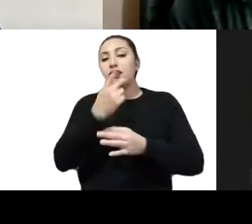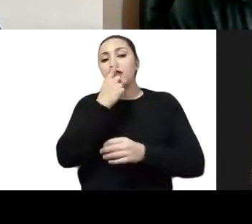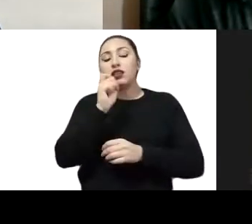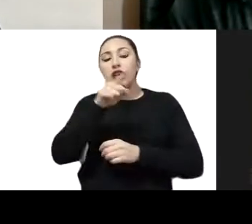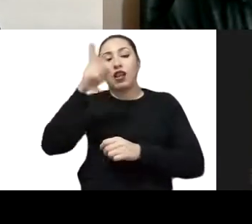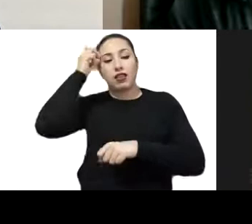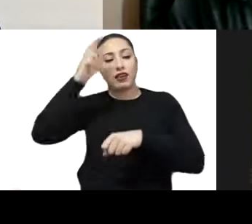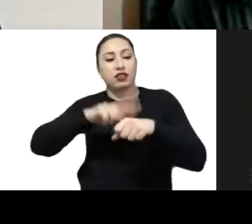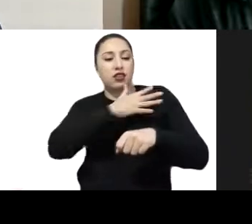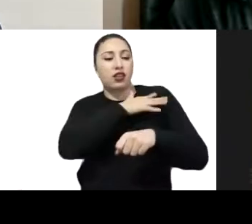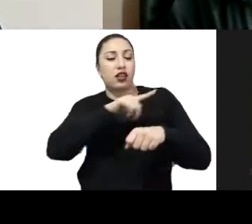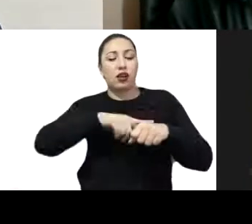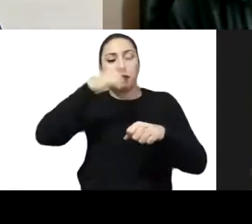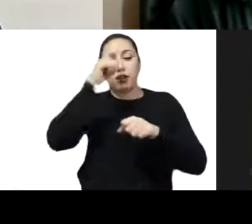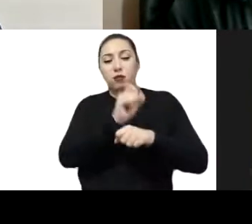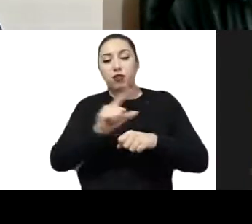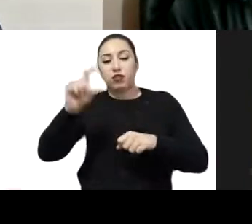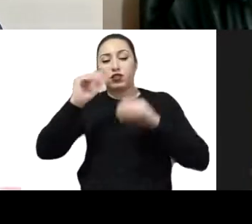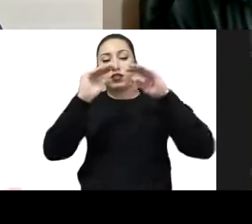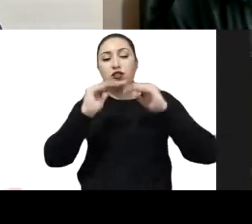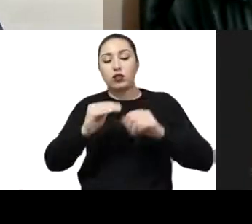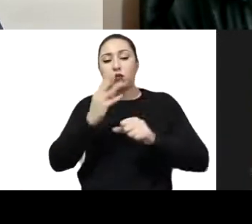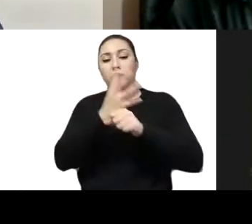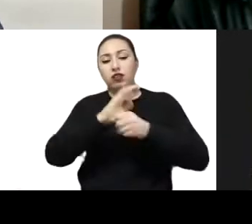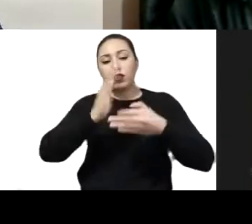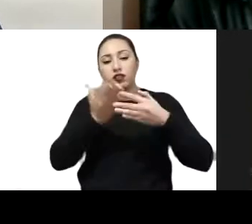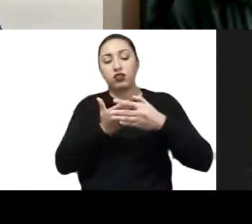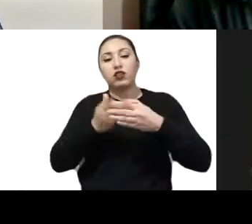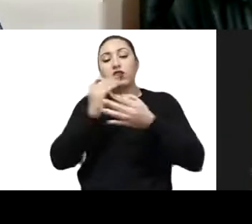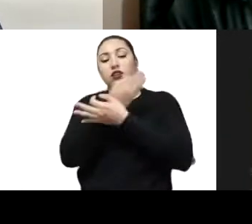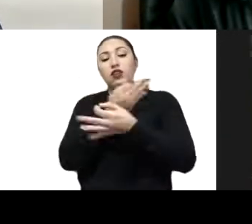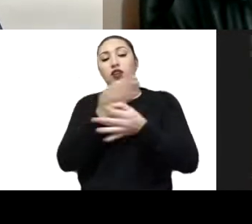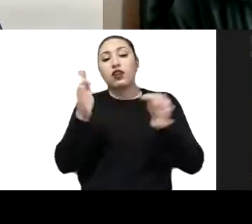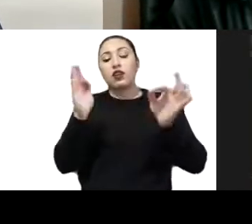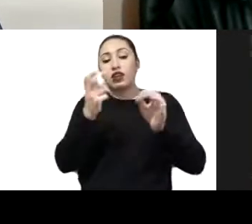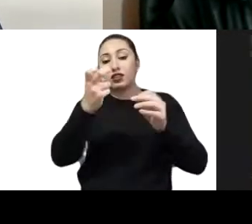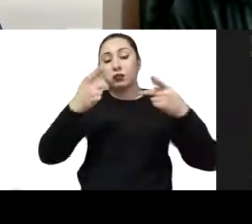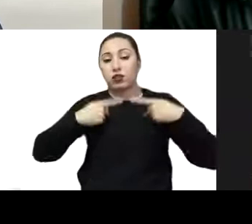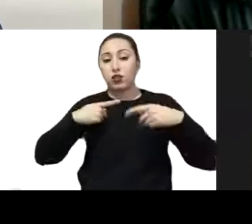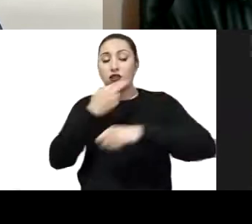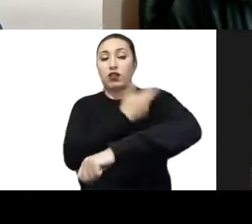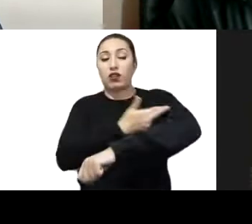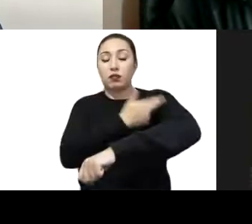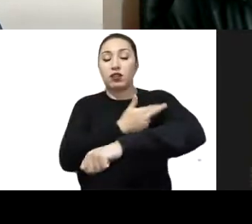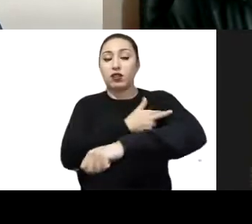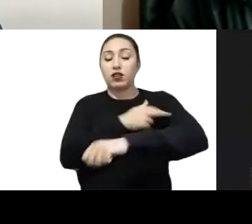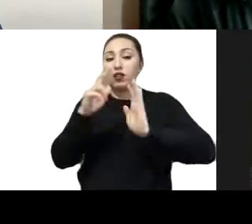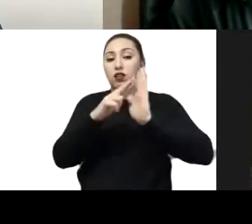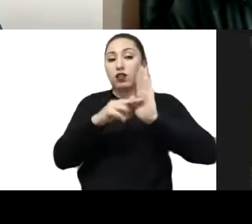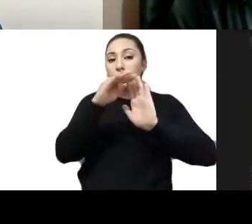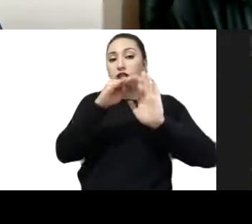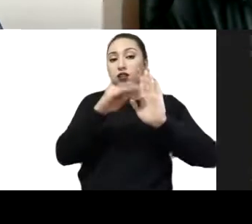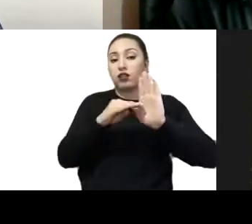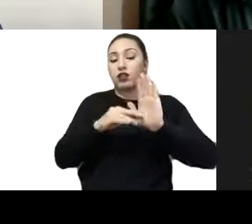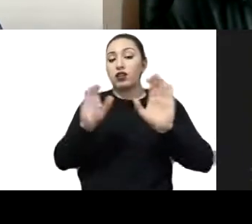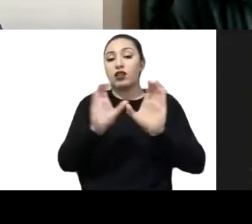General de Profesiones. Cuarto, expedir al interesado la cédula profesional